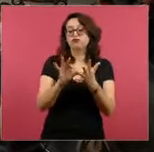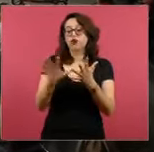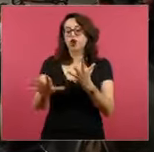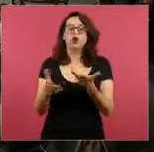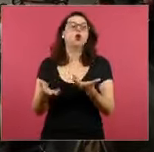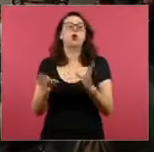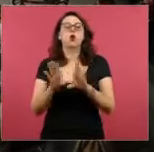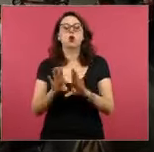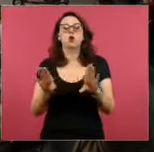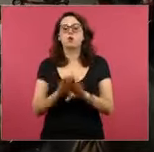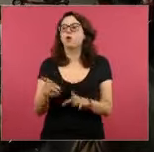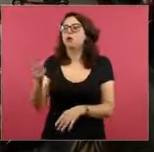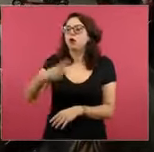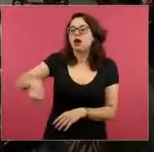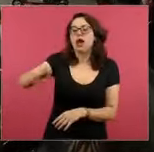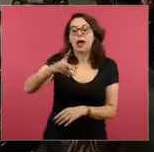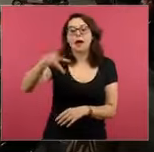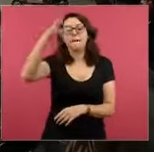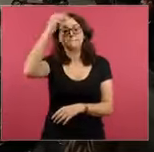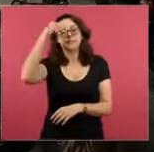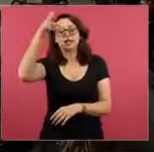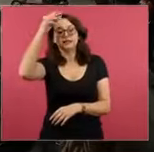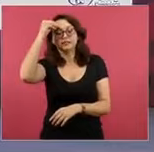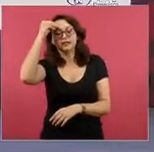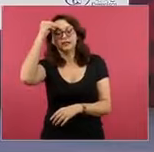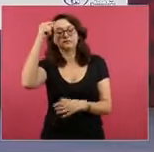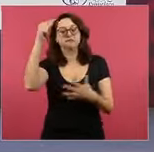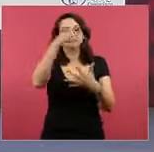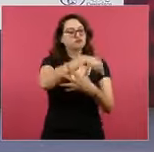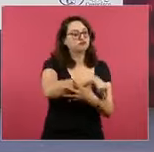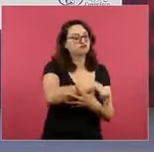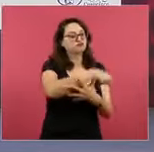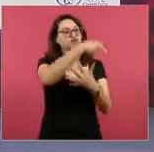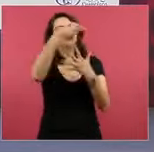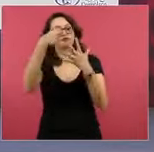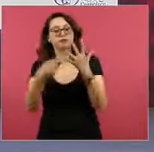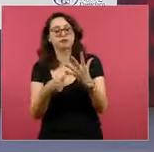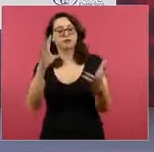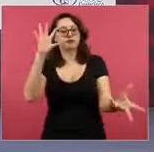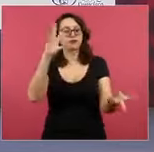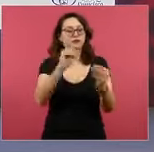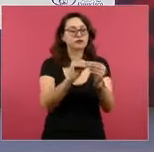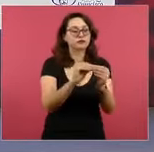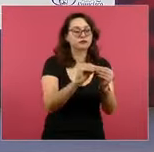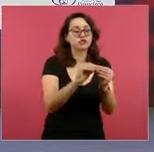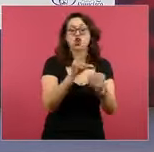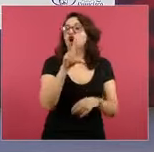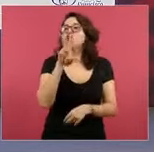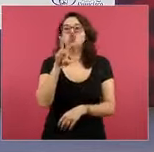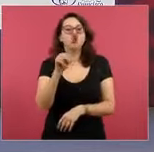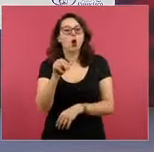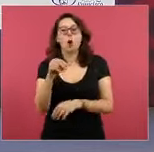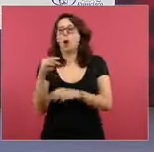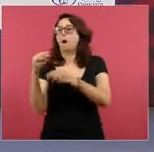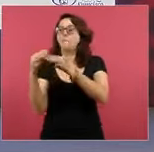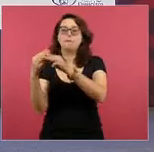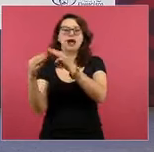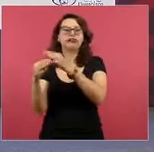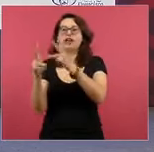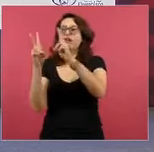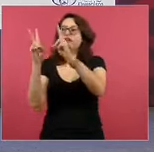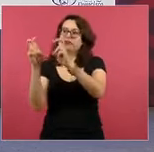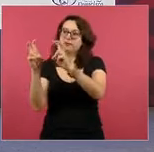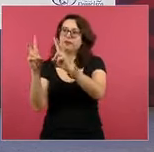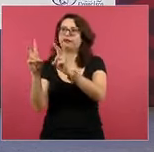campos formativos, no desde disciplinas. Esto probablemente es lo que ha creado un poquito mayor discusión